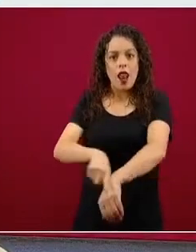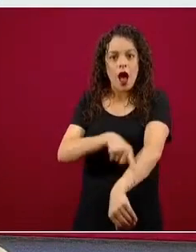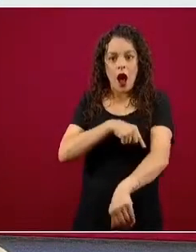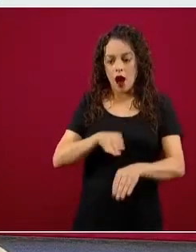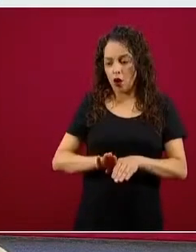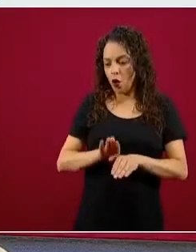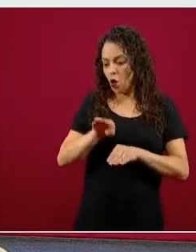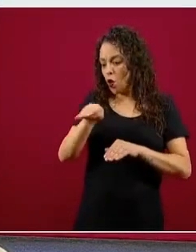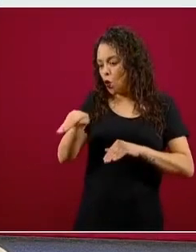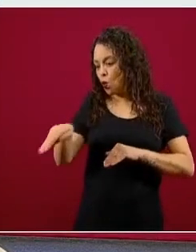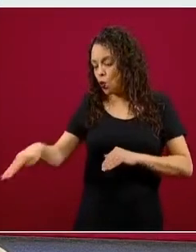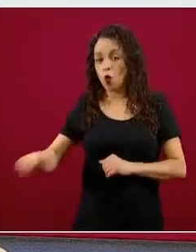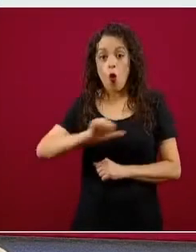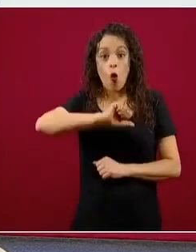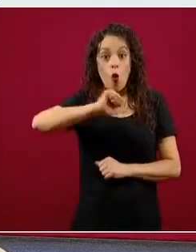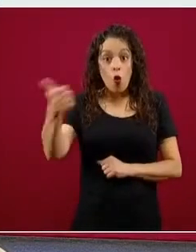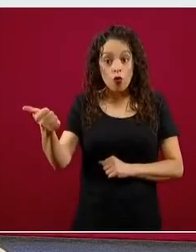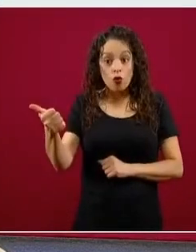son intermedias.